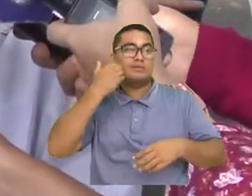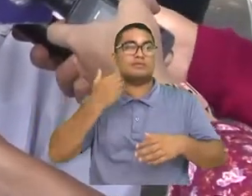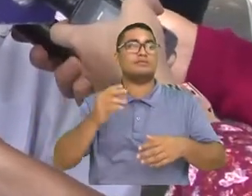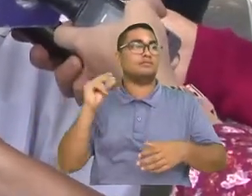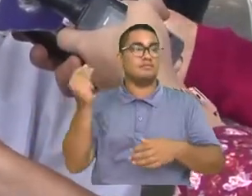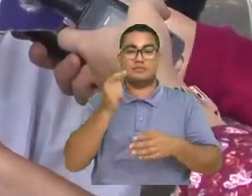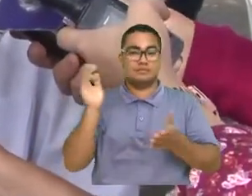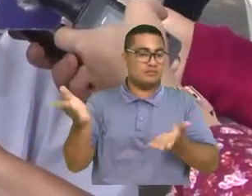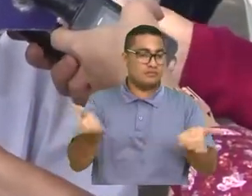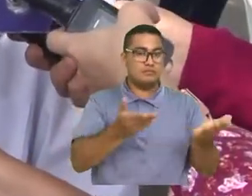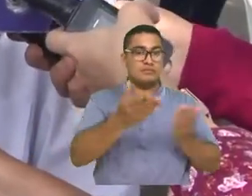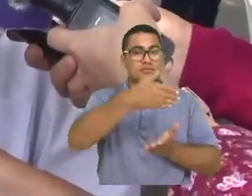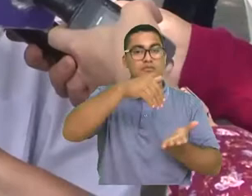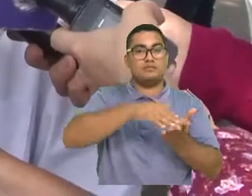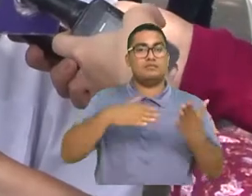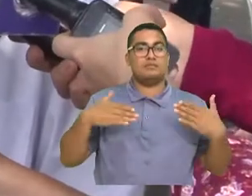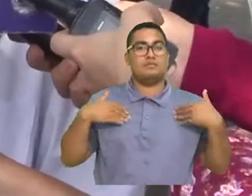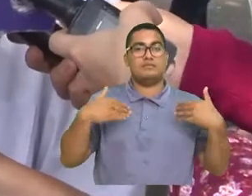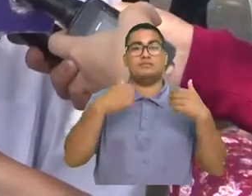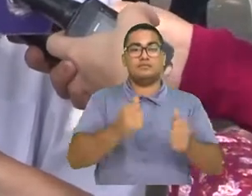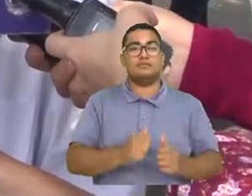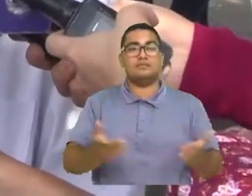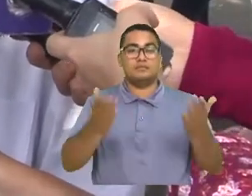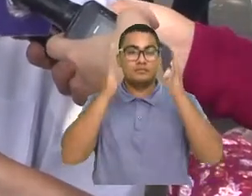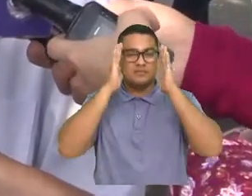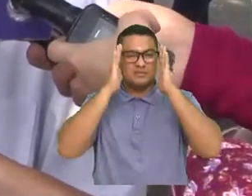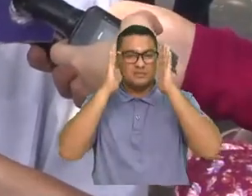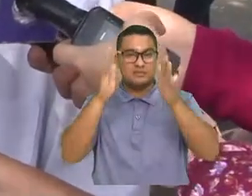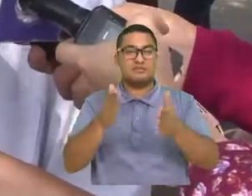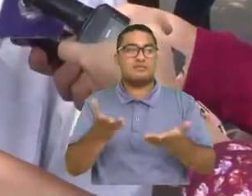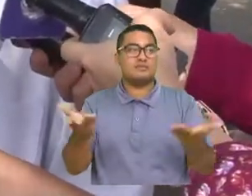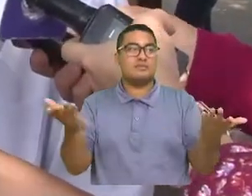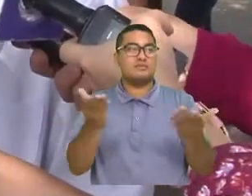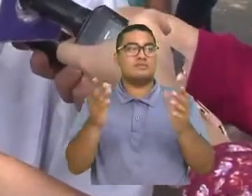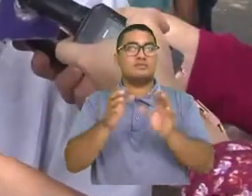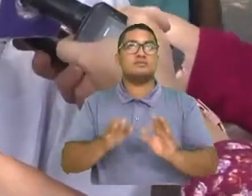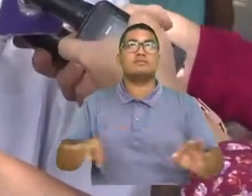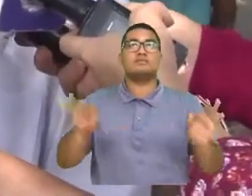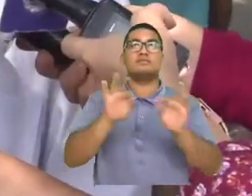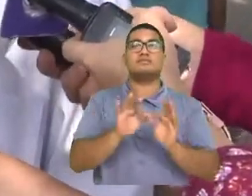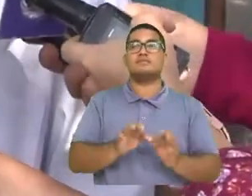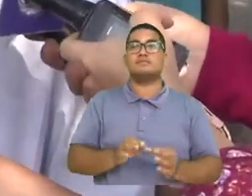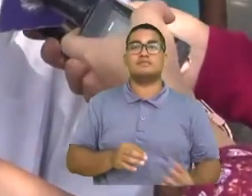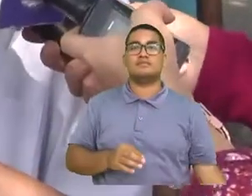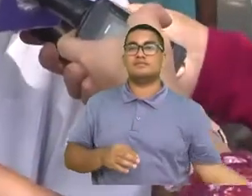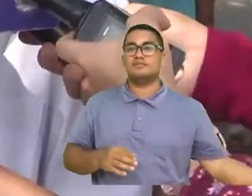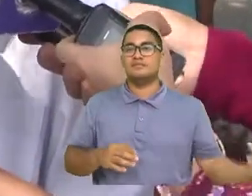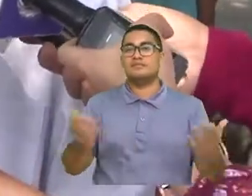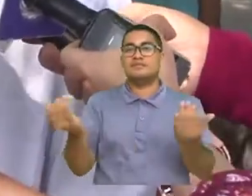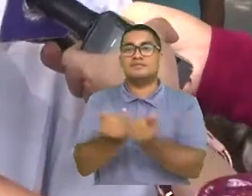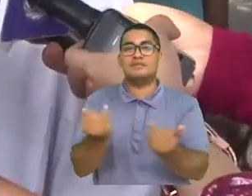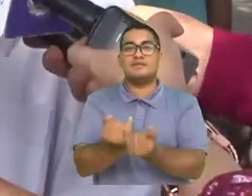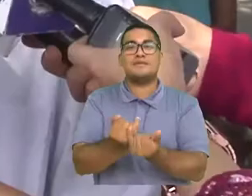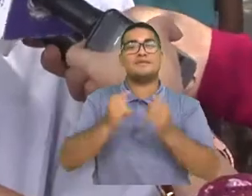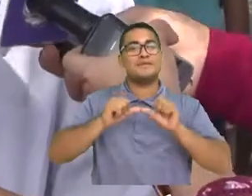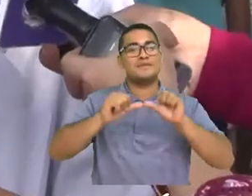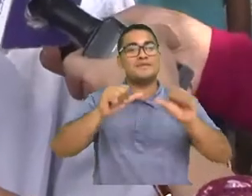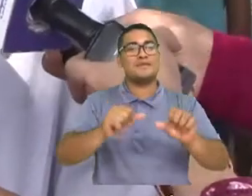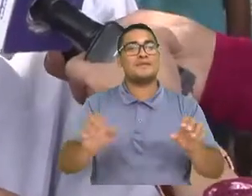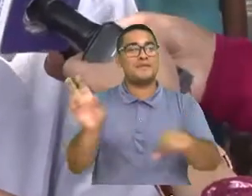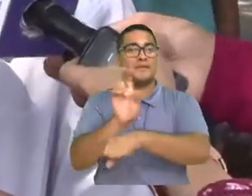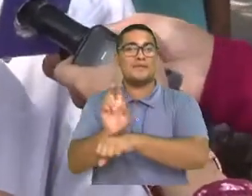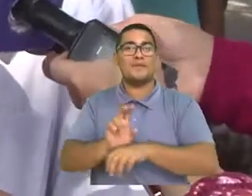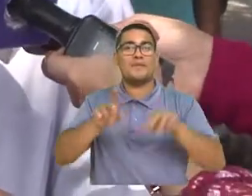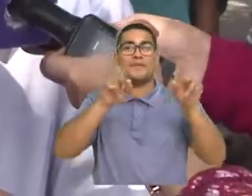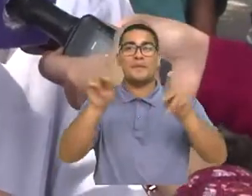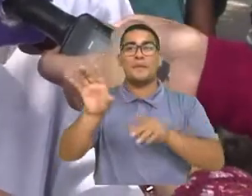Centro de Salud Altagracia, a la atención al área de WAF, que es la atención de febriles. Y siempre pues teniendo en cuenta con las personas que vienen